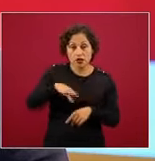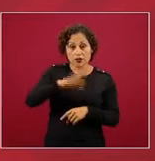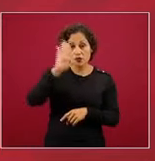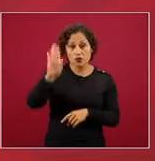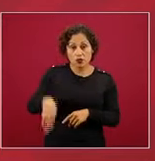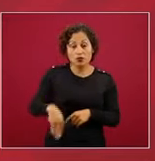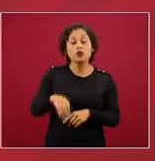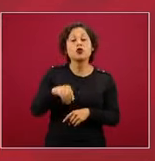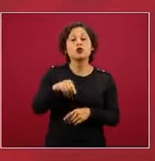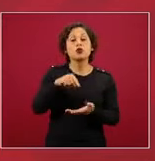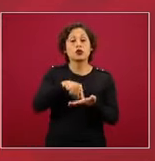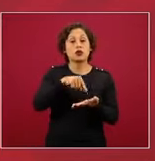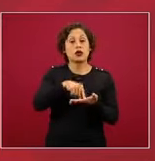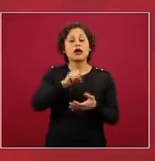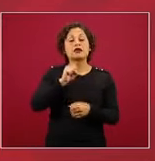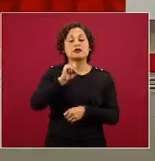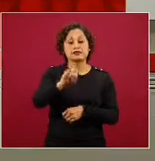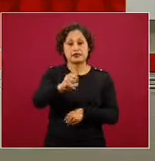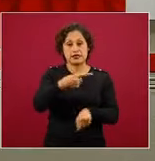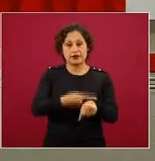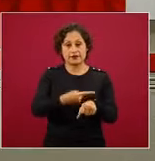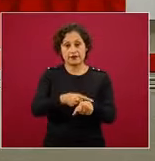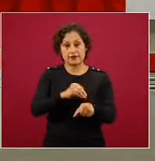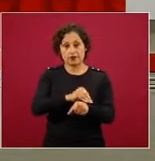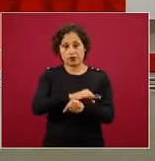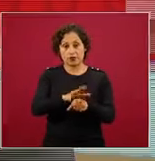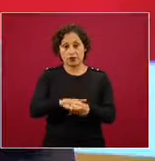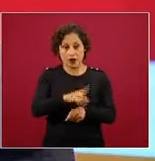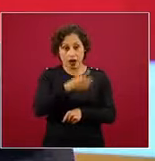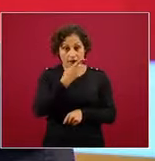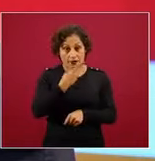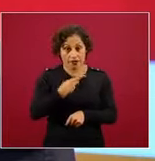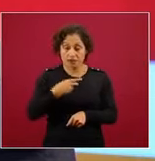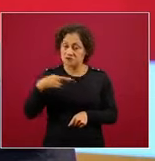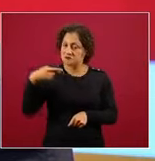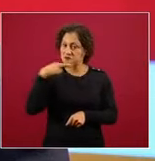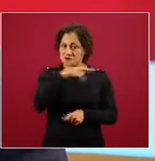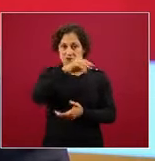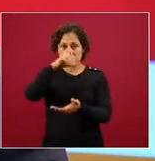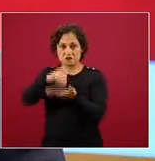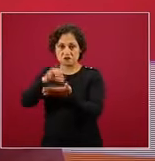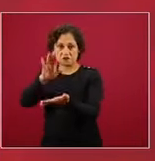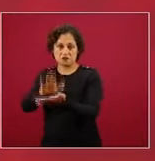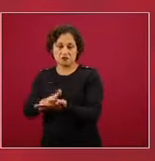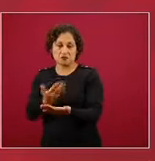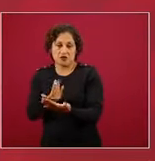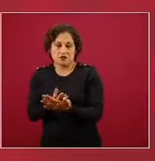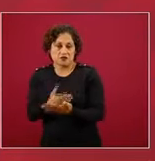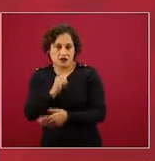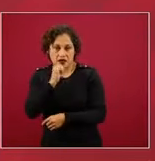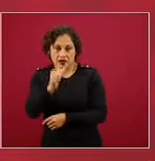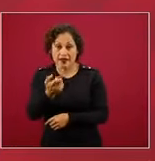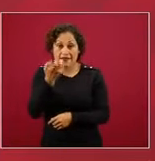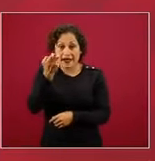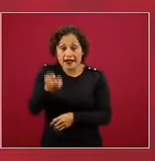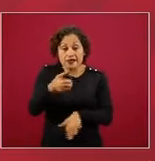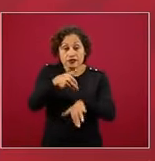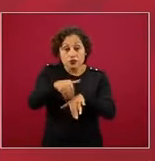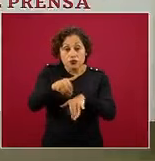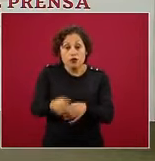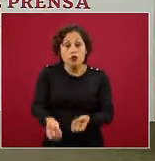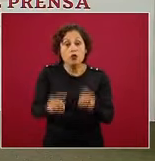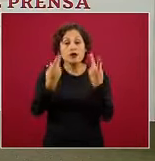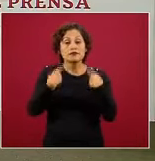resultado positivo y por lo tanto la clasificación es inmediata. Esos son los números, los datos que presentamos y actualizamos todas las